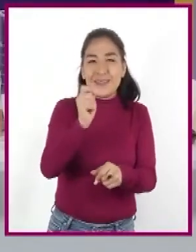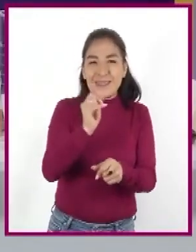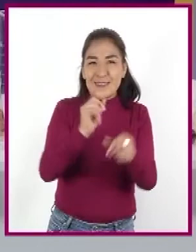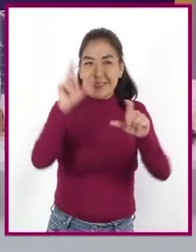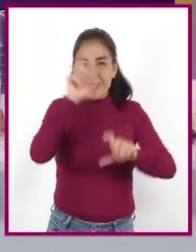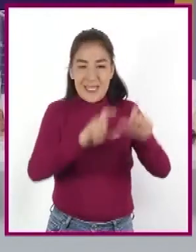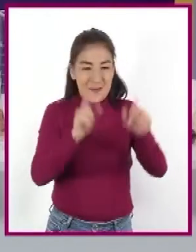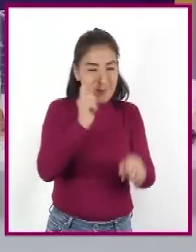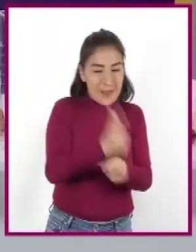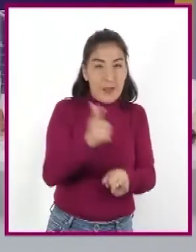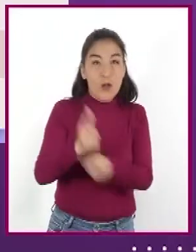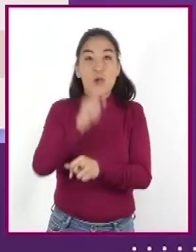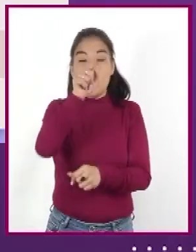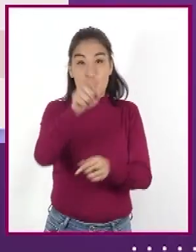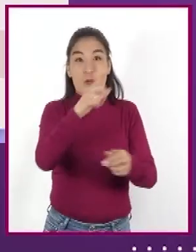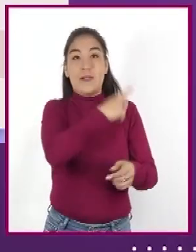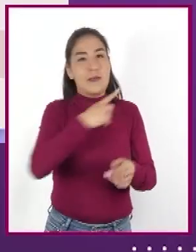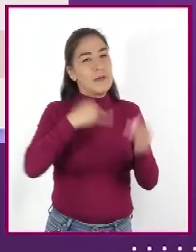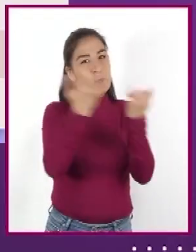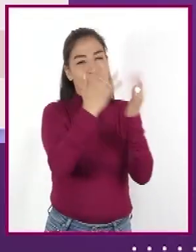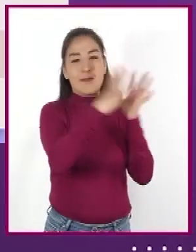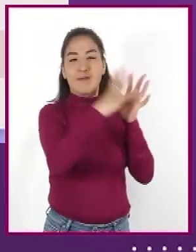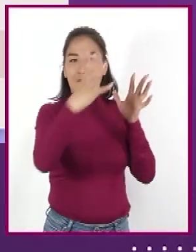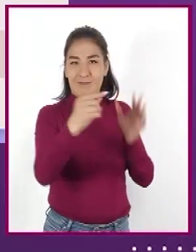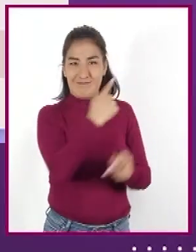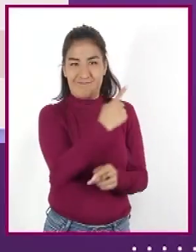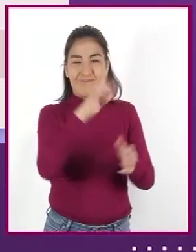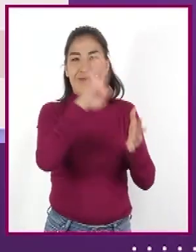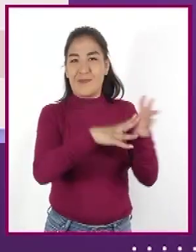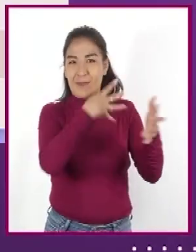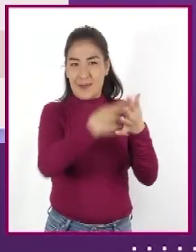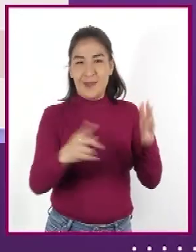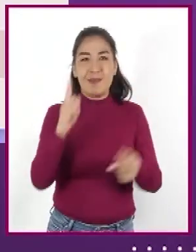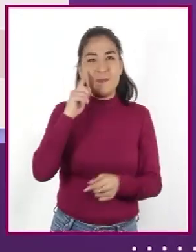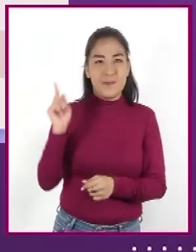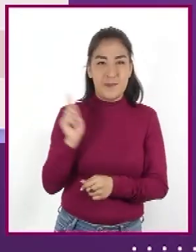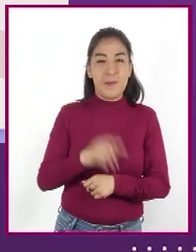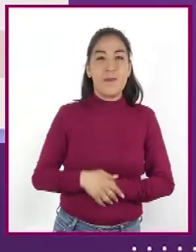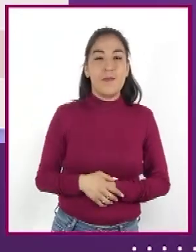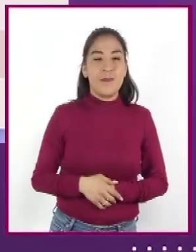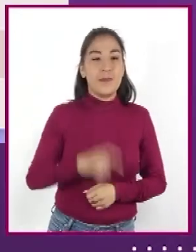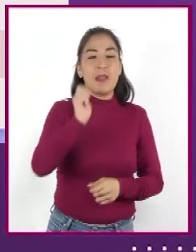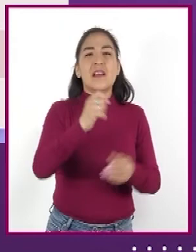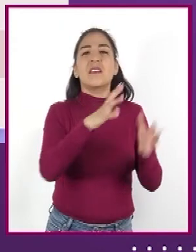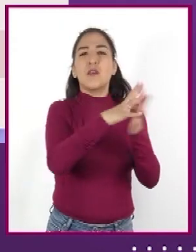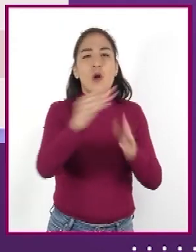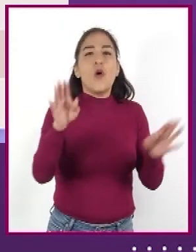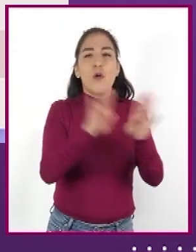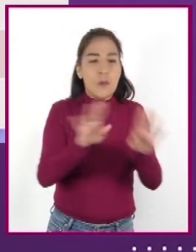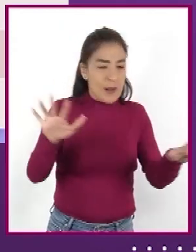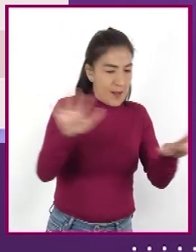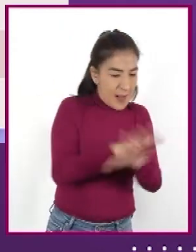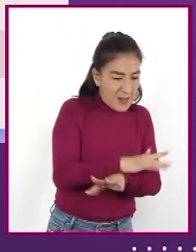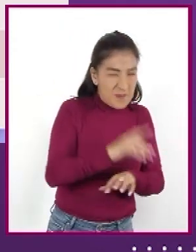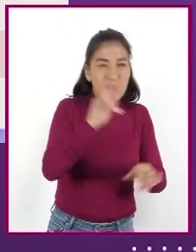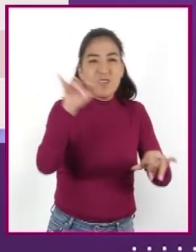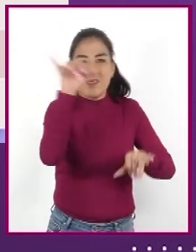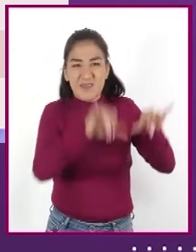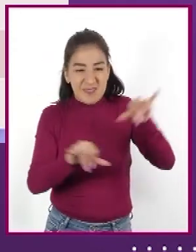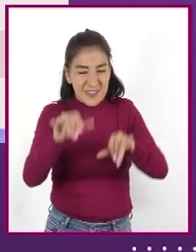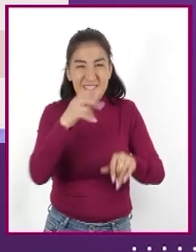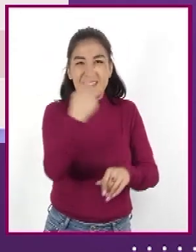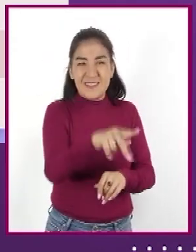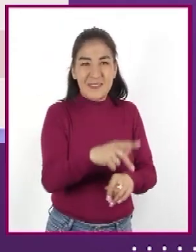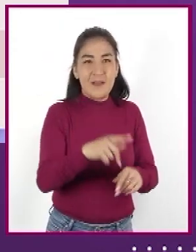tabla donde puedan anotar el nombre del objeto de estudio, el tipo de cambio que detectaron, color,